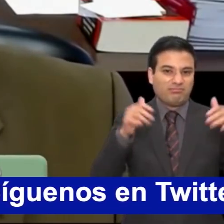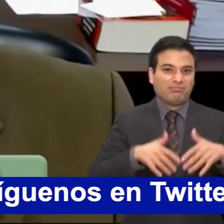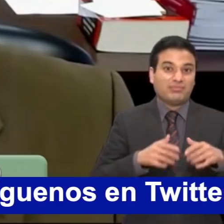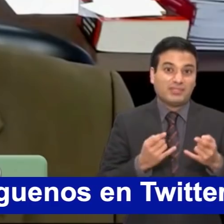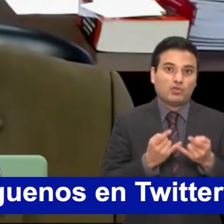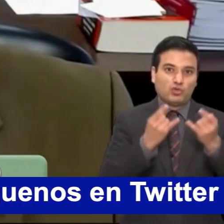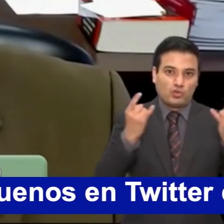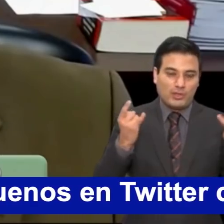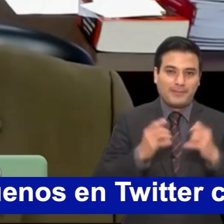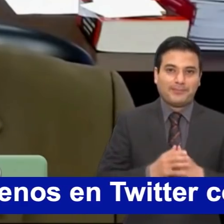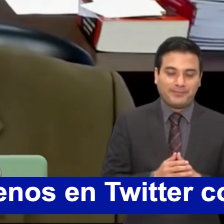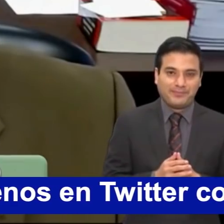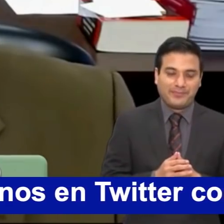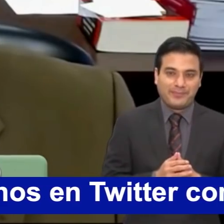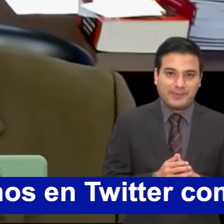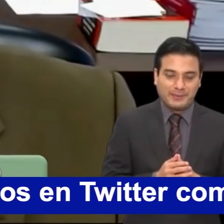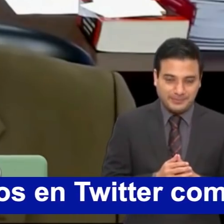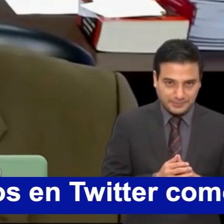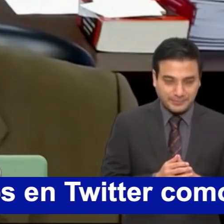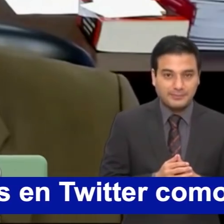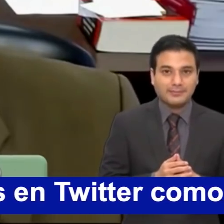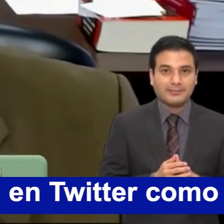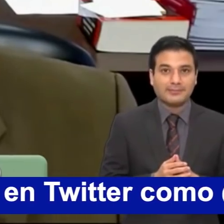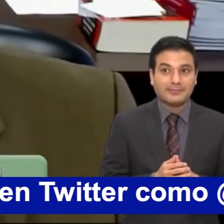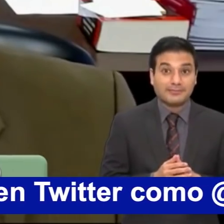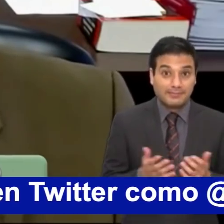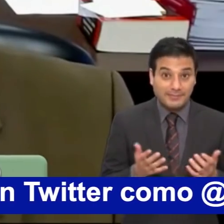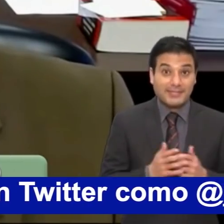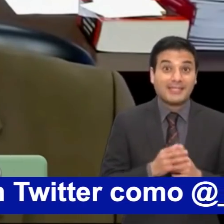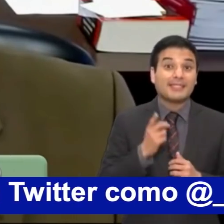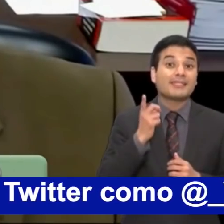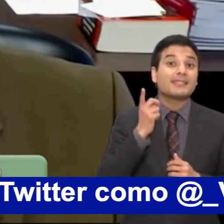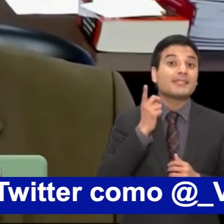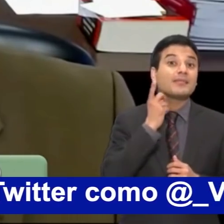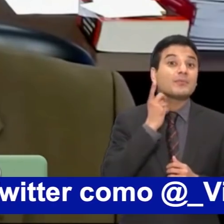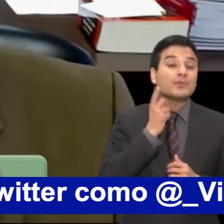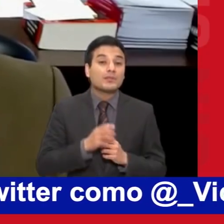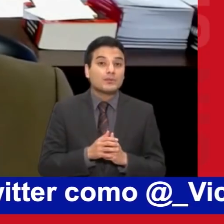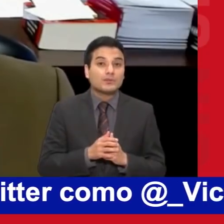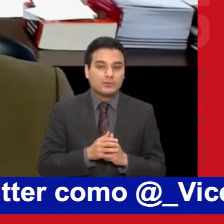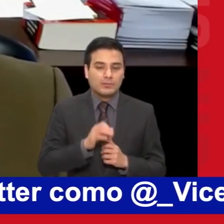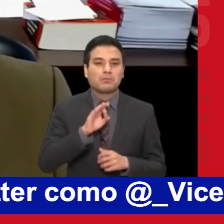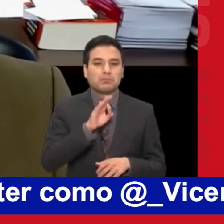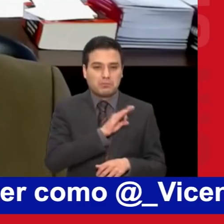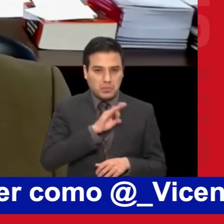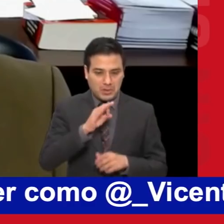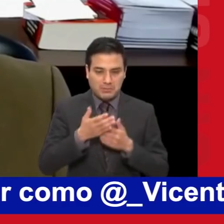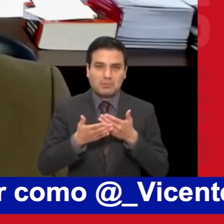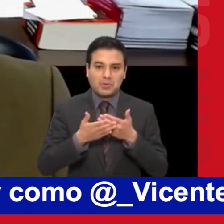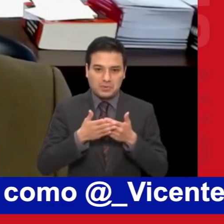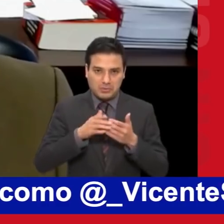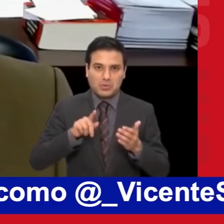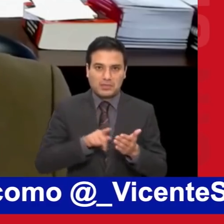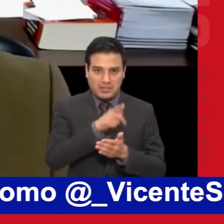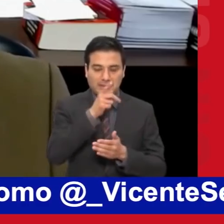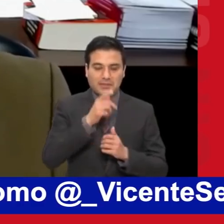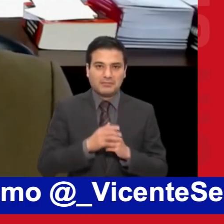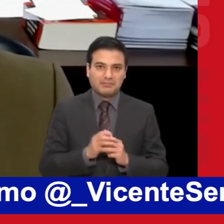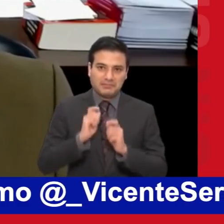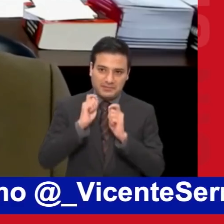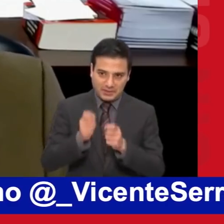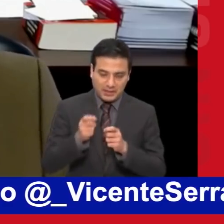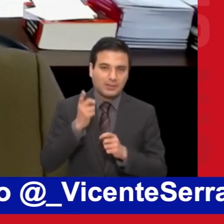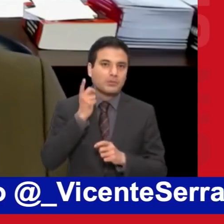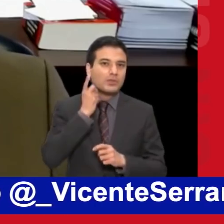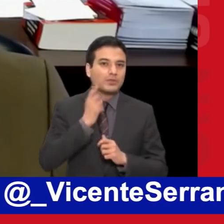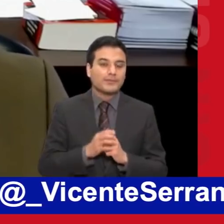diputada Sauri, en el México moderno, diputados electos puedan buscar la reelección consecutiva, la Cámara de Diputados